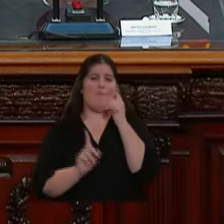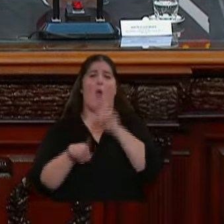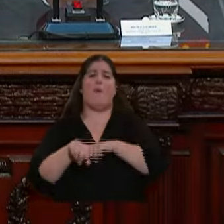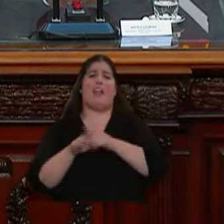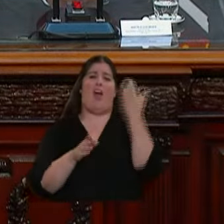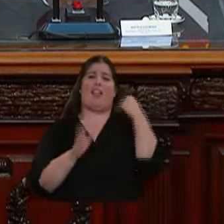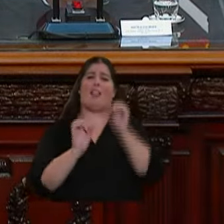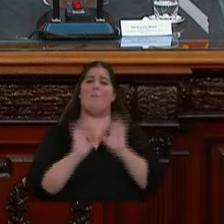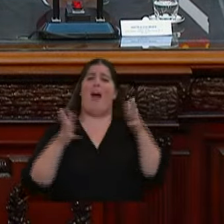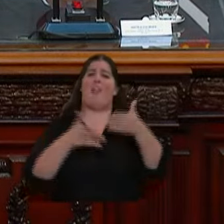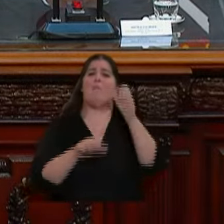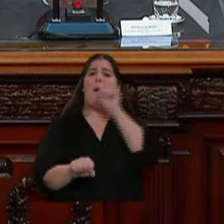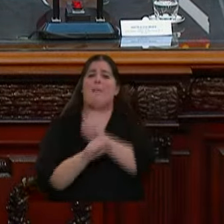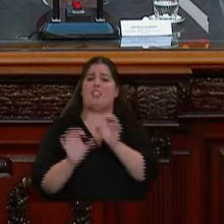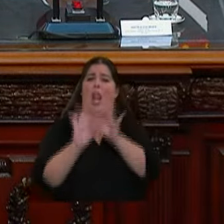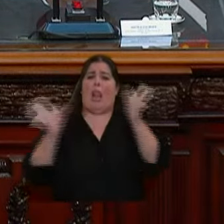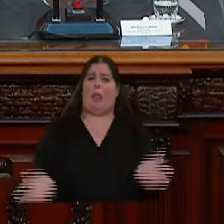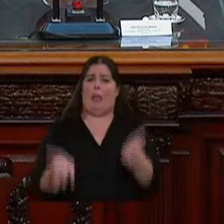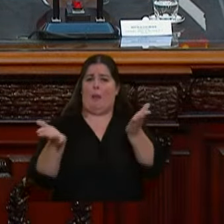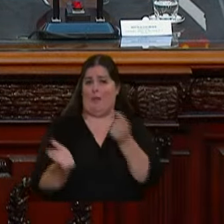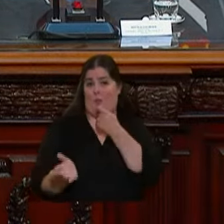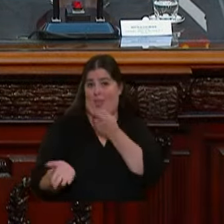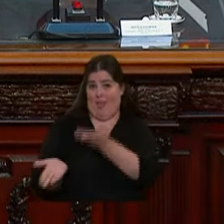la pandemia.